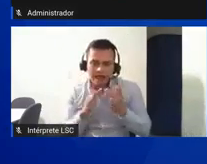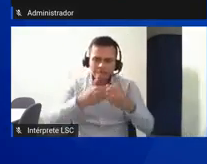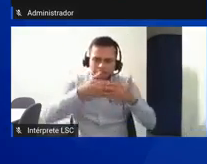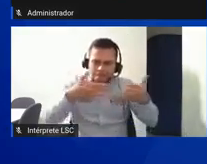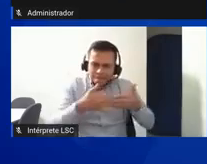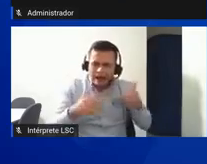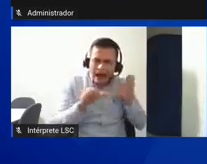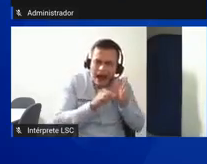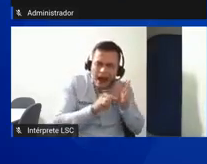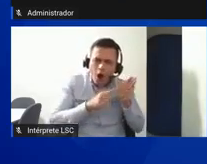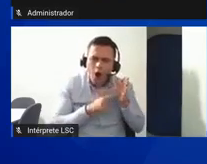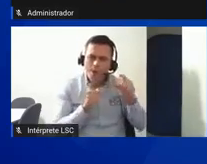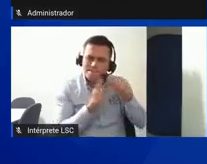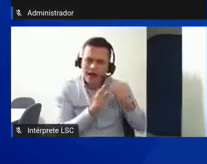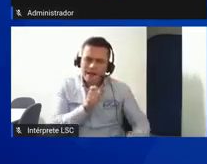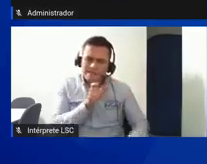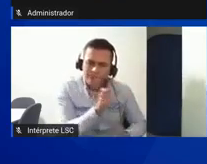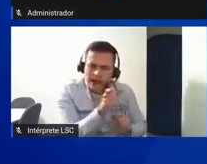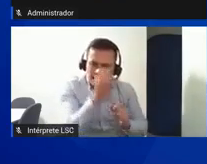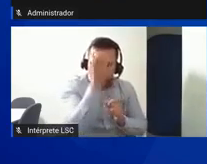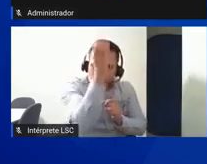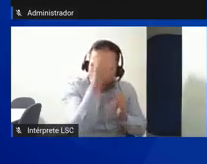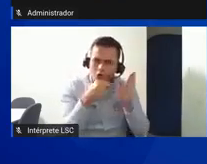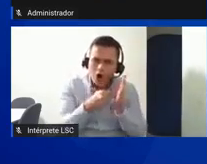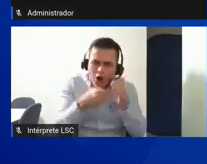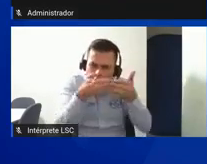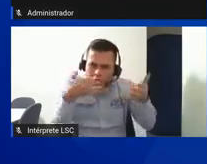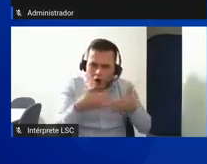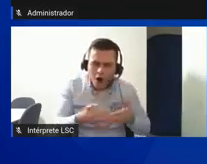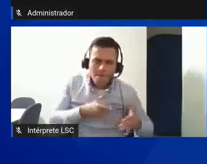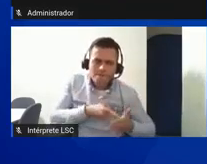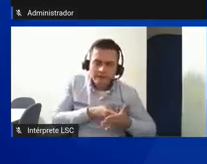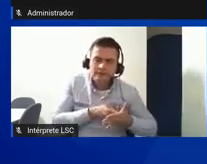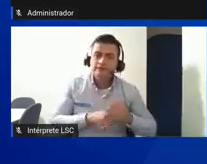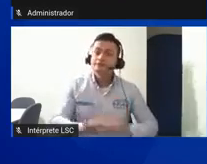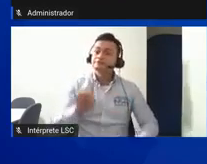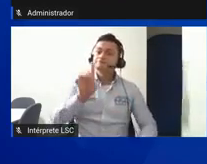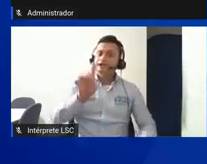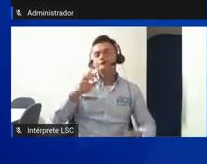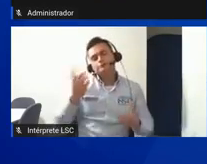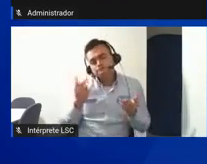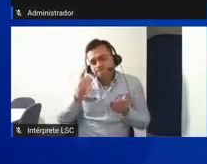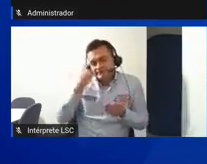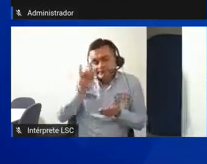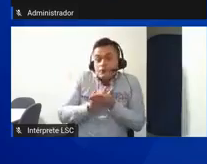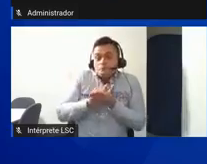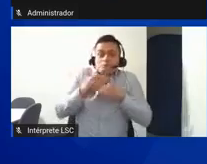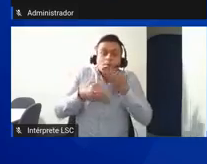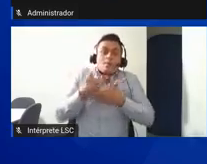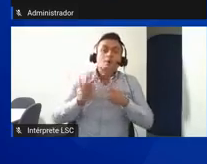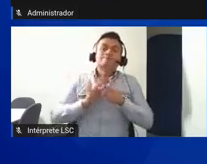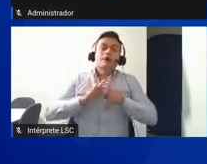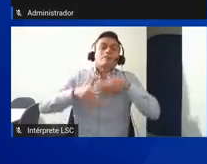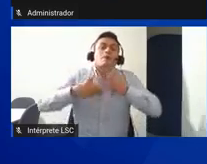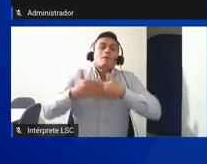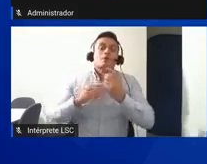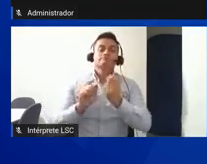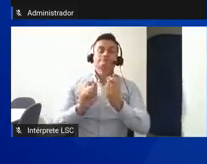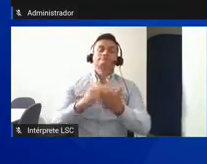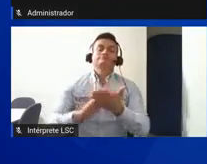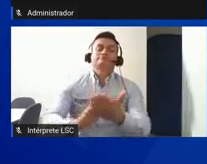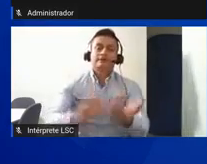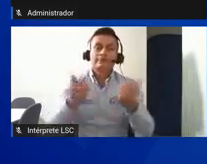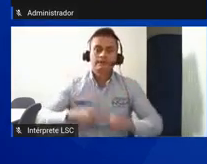específico de palabras y cosas y contenidos específicas del articulado, pero yo creo que, digamos que eso se va a ir resolviendo en la práctica y se va a resolver con la